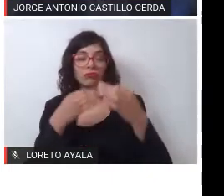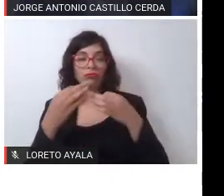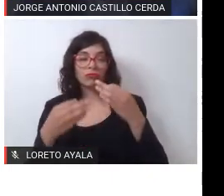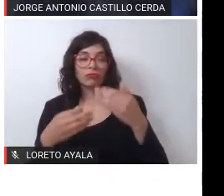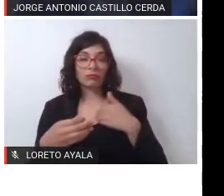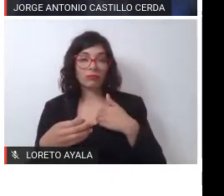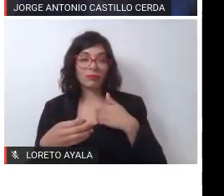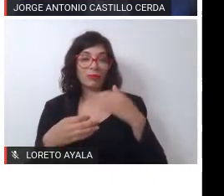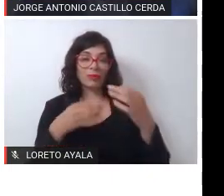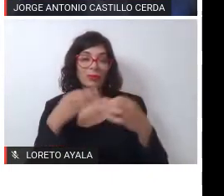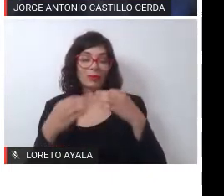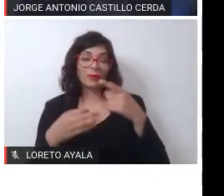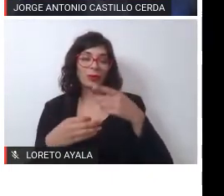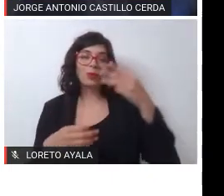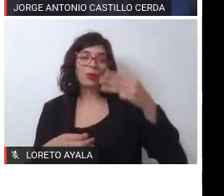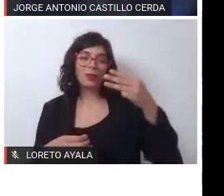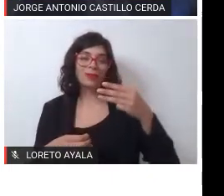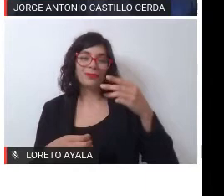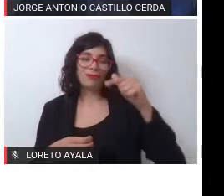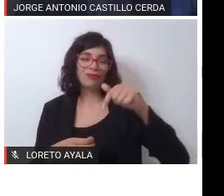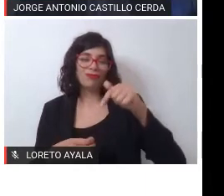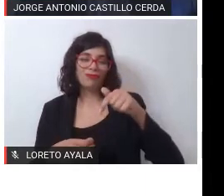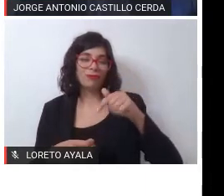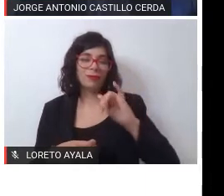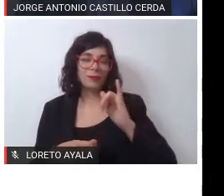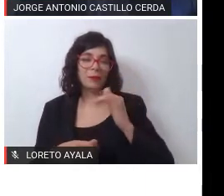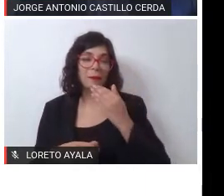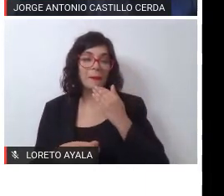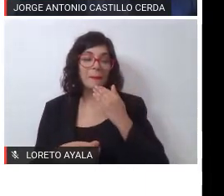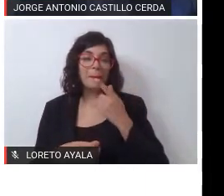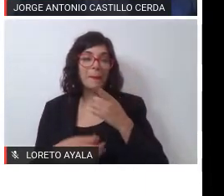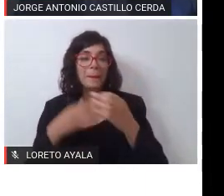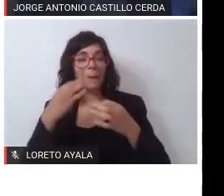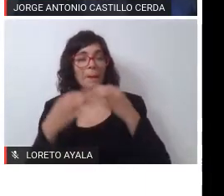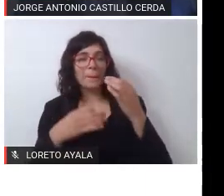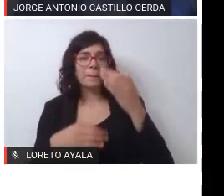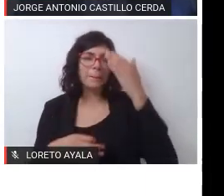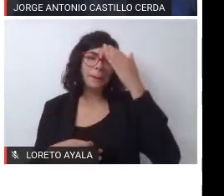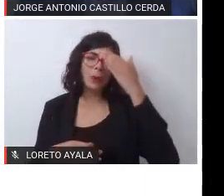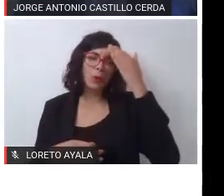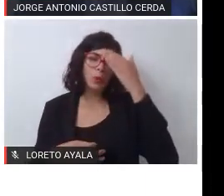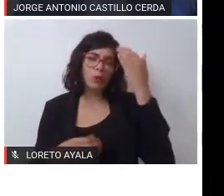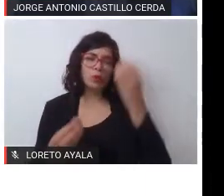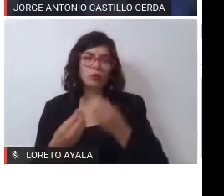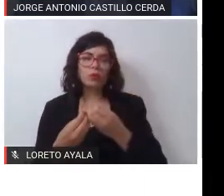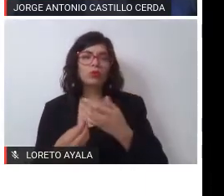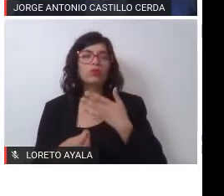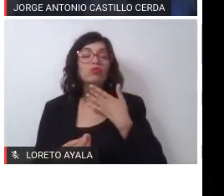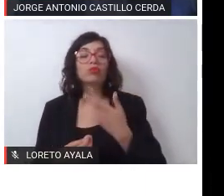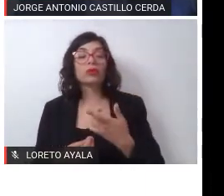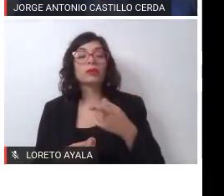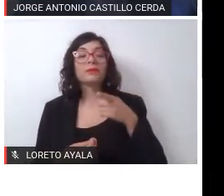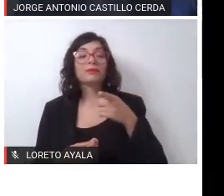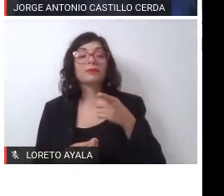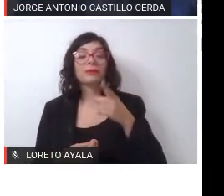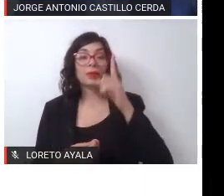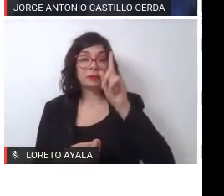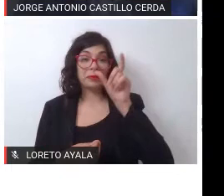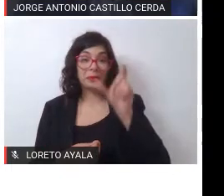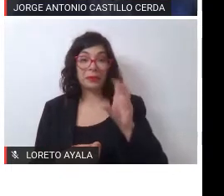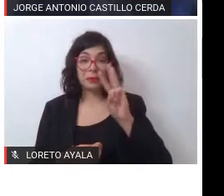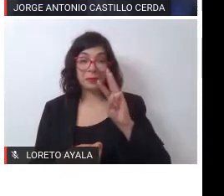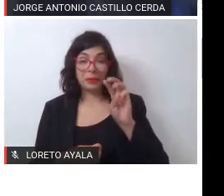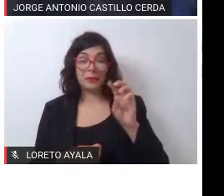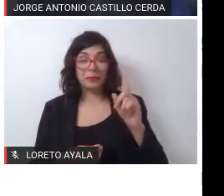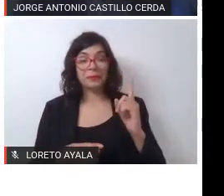estaba la municipalidad presente igual, muy preocupado porque un apoderado fue a pedirle: